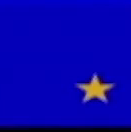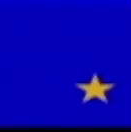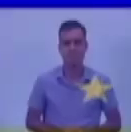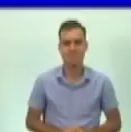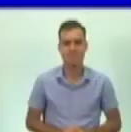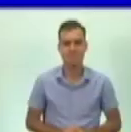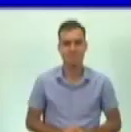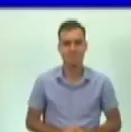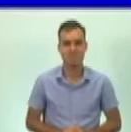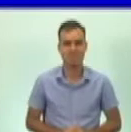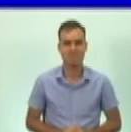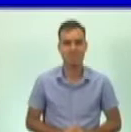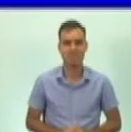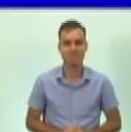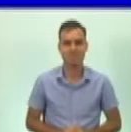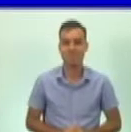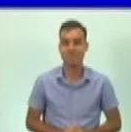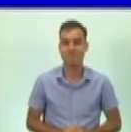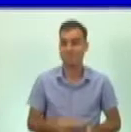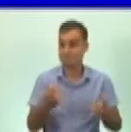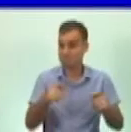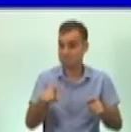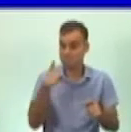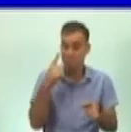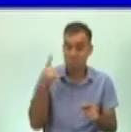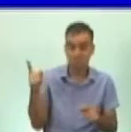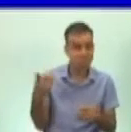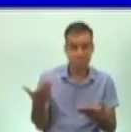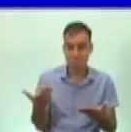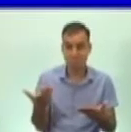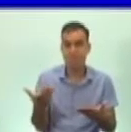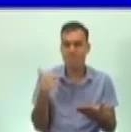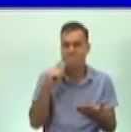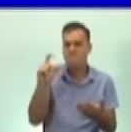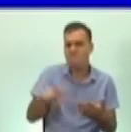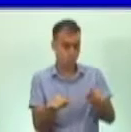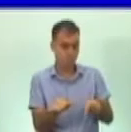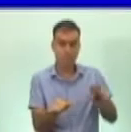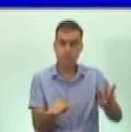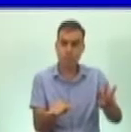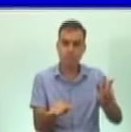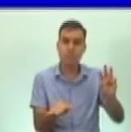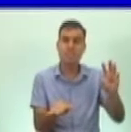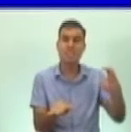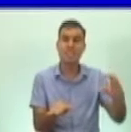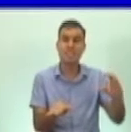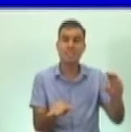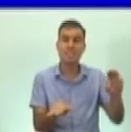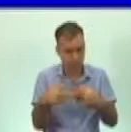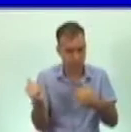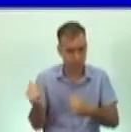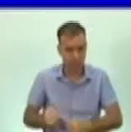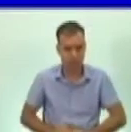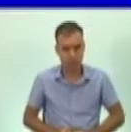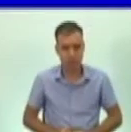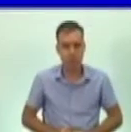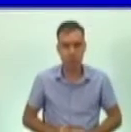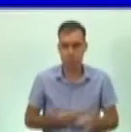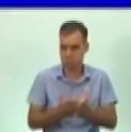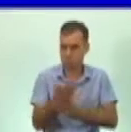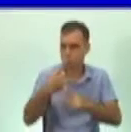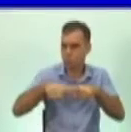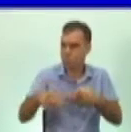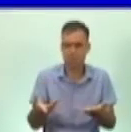Bien, deben de haber observado el final, ¿verdad?, que dice área total es decímetros cuadrados. Continuamos